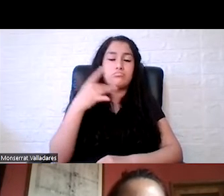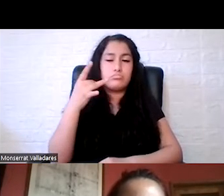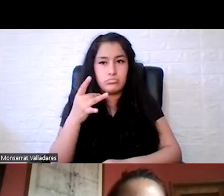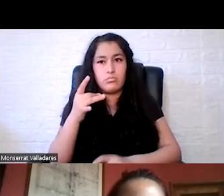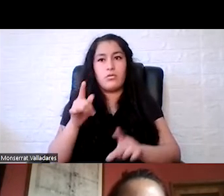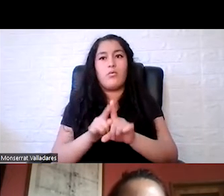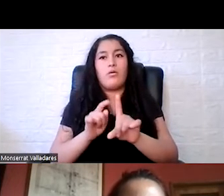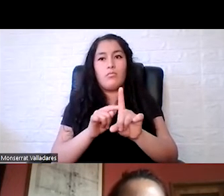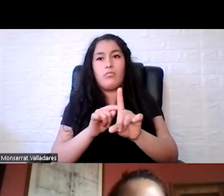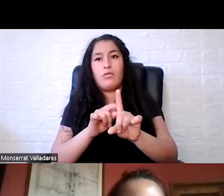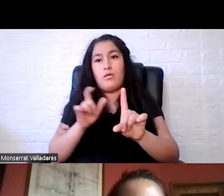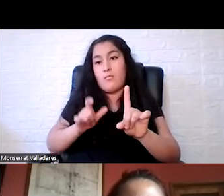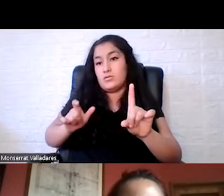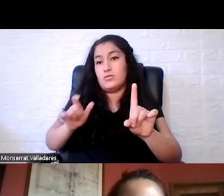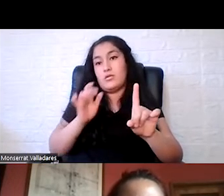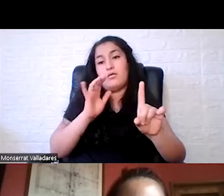eran varias patrullas